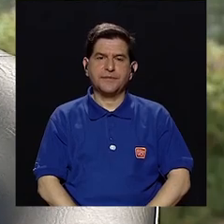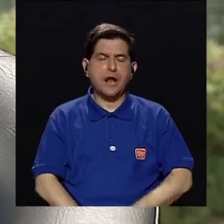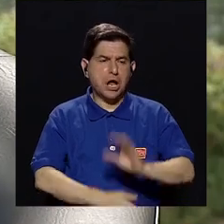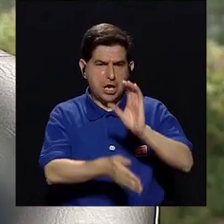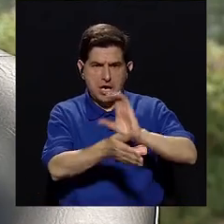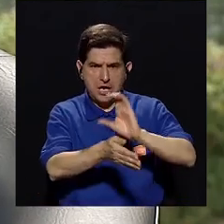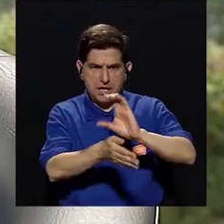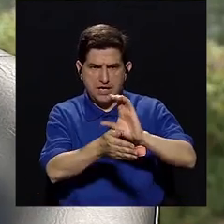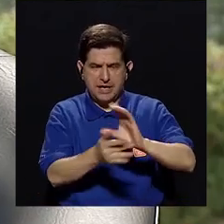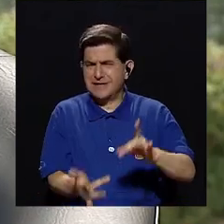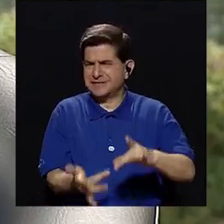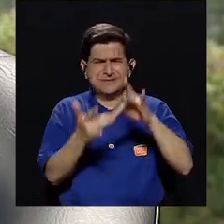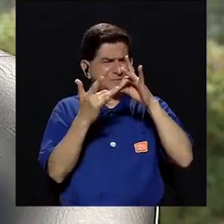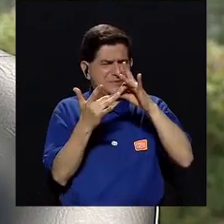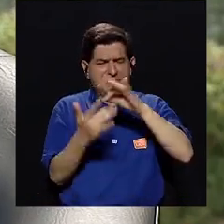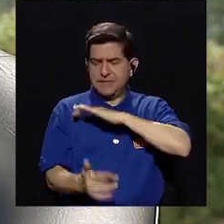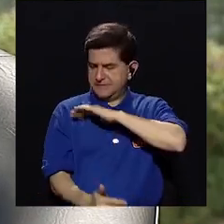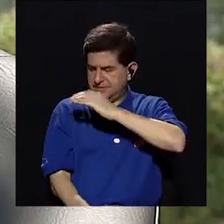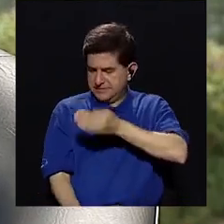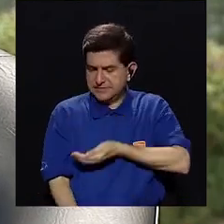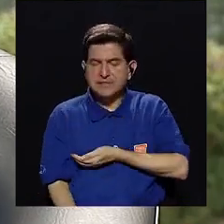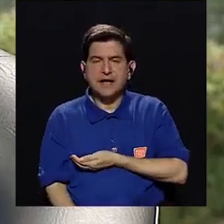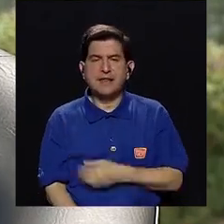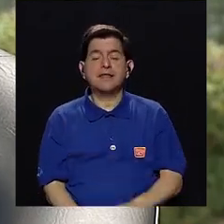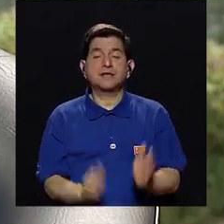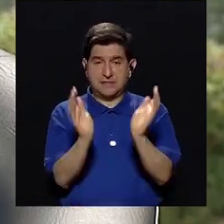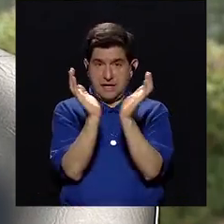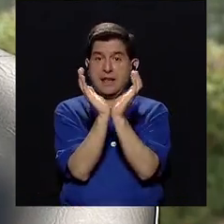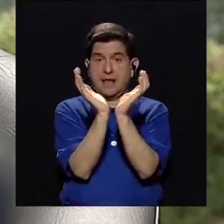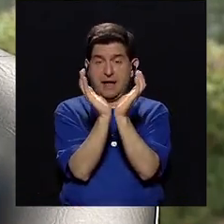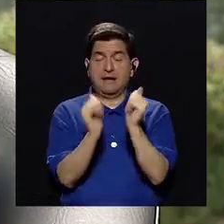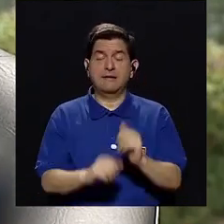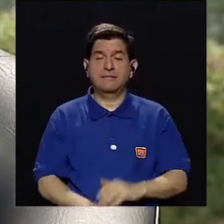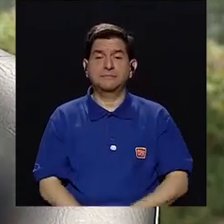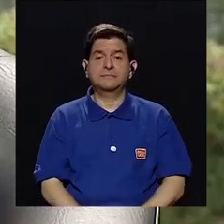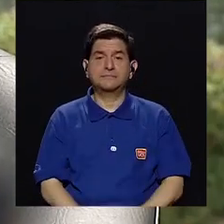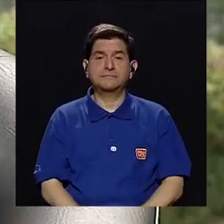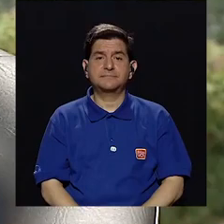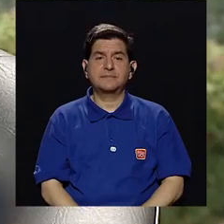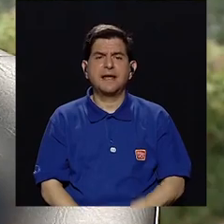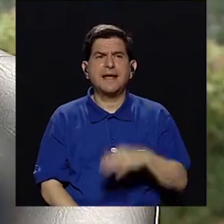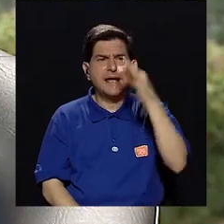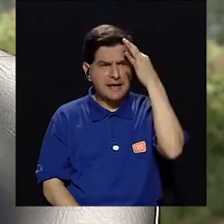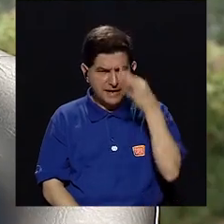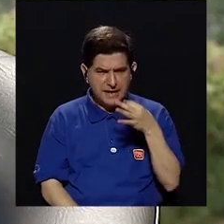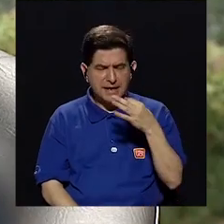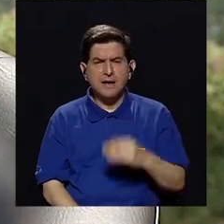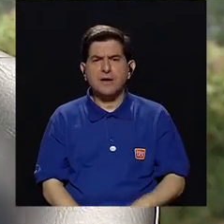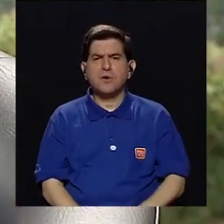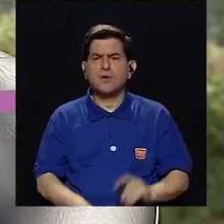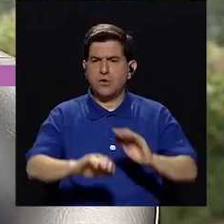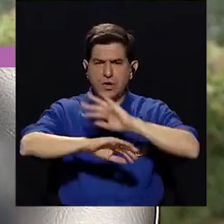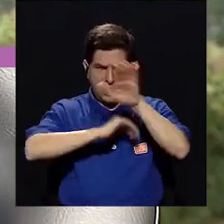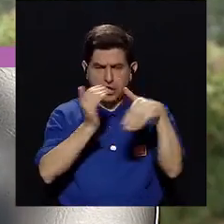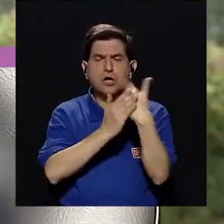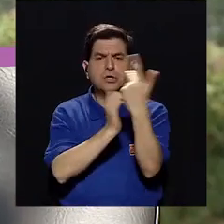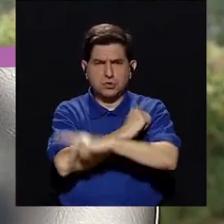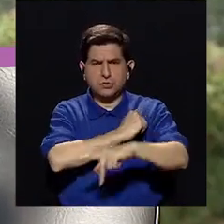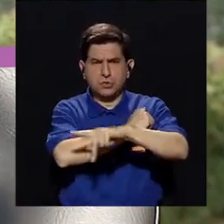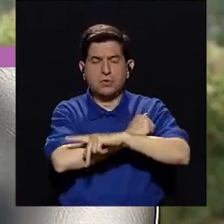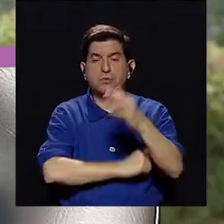hay clínicas de mama en la caja tiene clínicas de mama creo que a nivel del país